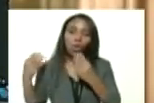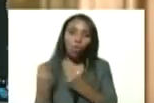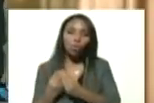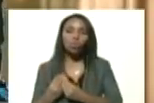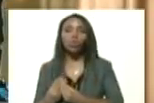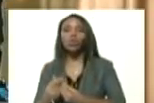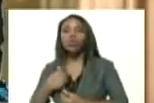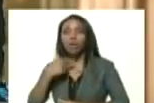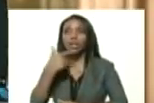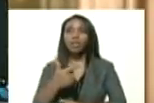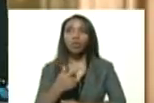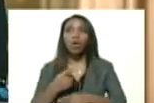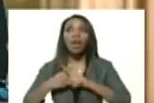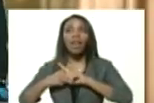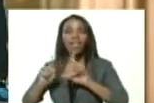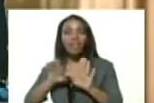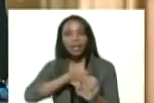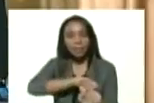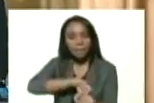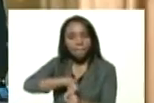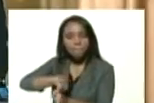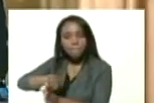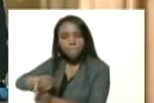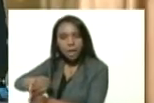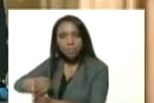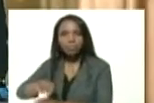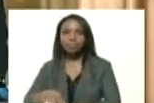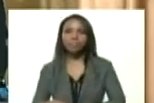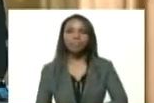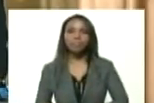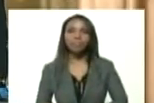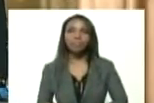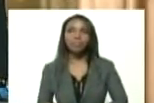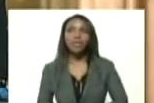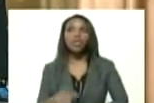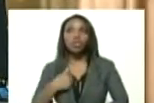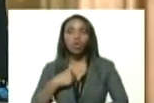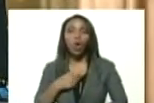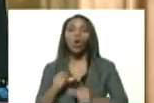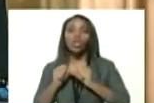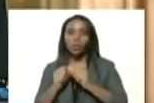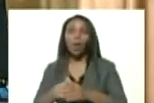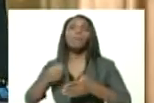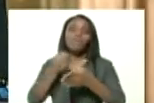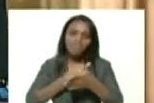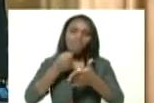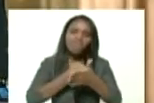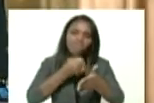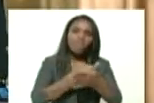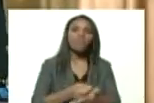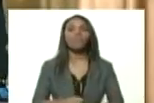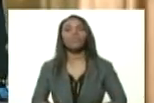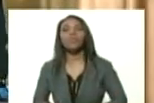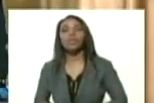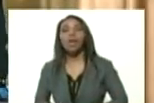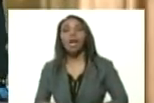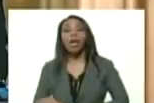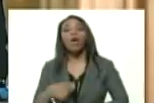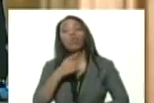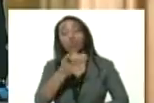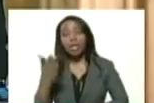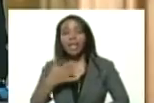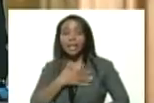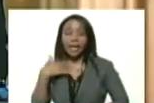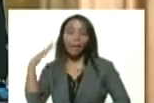todos he dicho pongamos las diferencias a un lado luego ya seguir existiendo a pesar de que ustedes